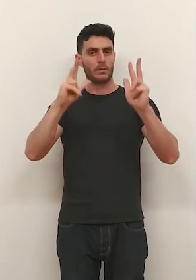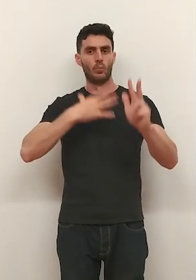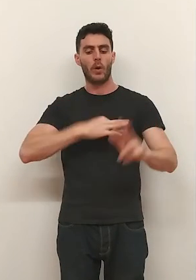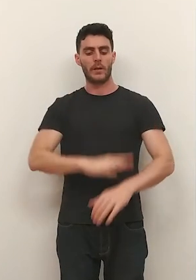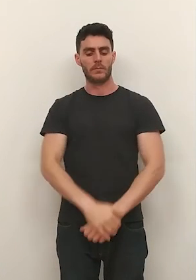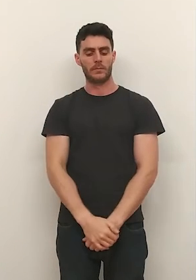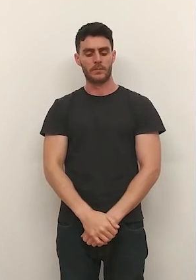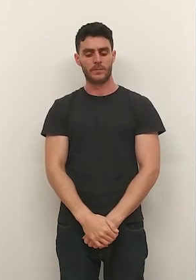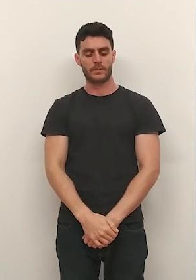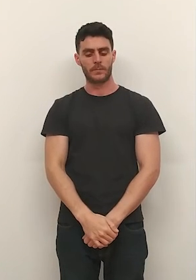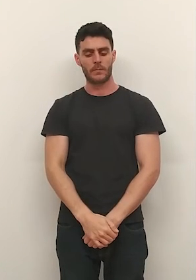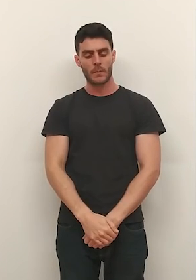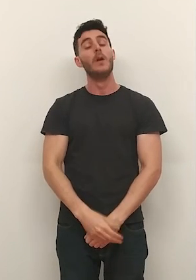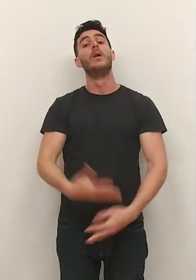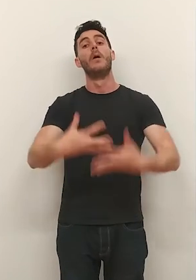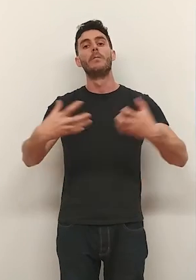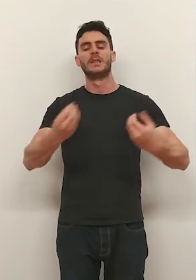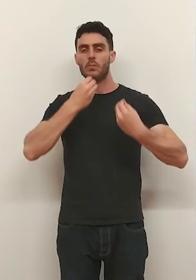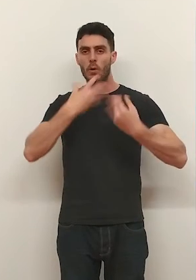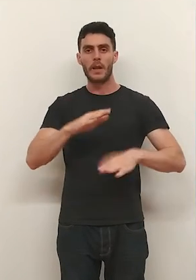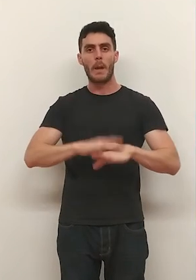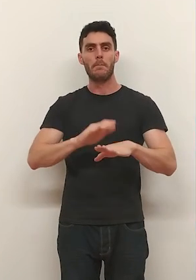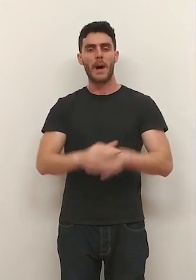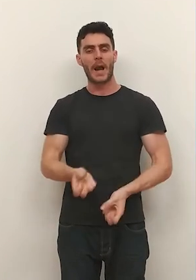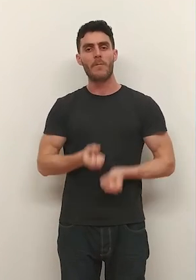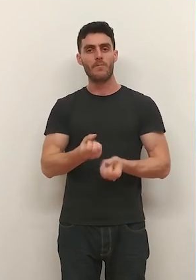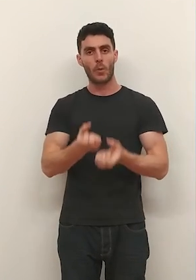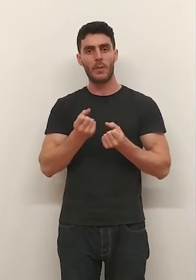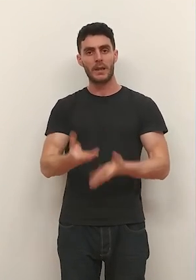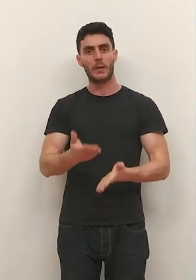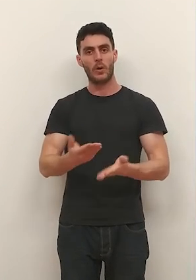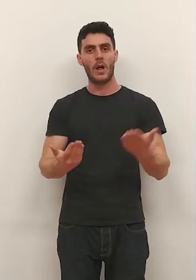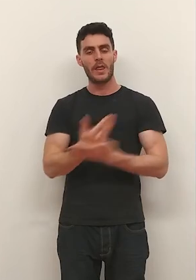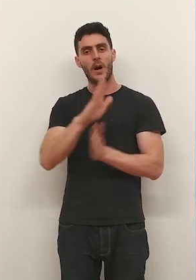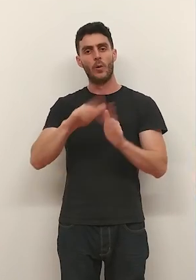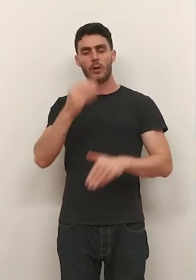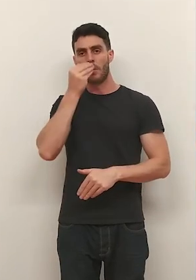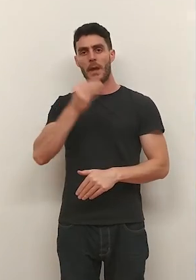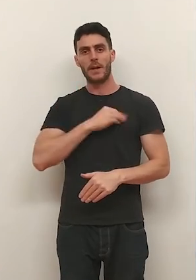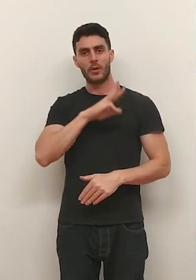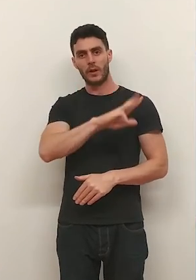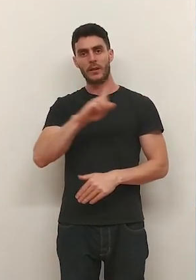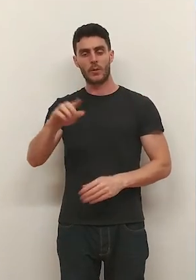afecta. Muy buena frase para terminar este informativo del último día de mayo,